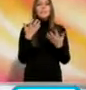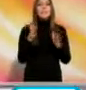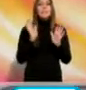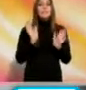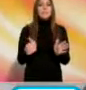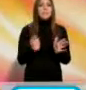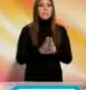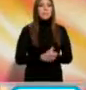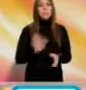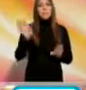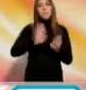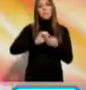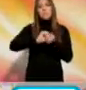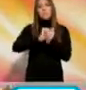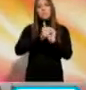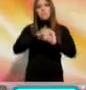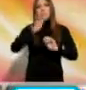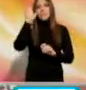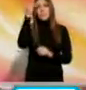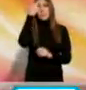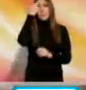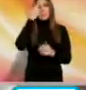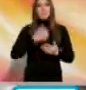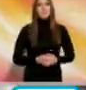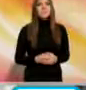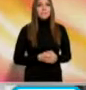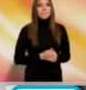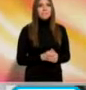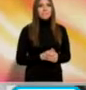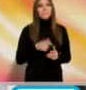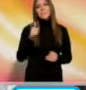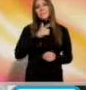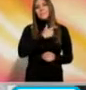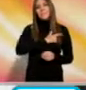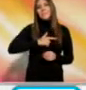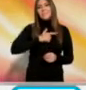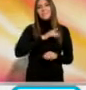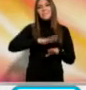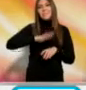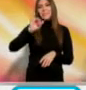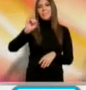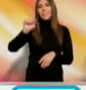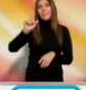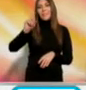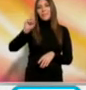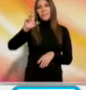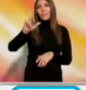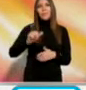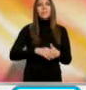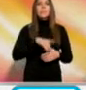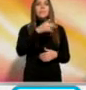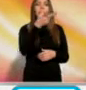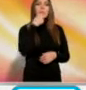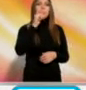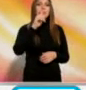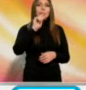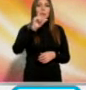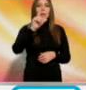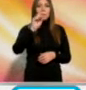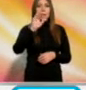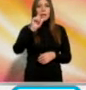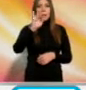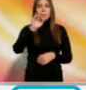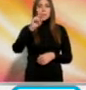ya recuerdos. Yo me quedo Las con Isadora. Ciudades Invisibles de Ítalo Calvino, uno de los libros